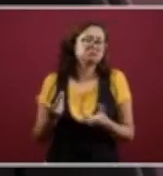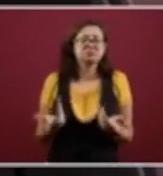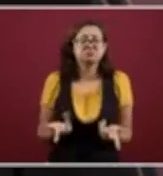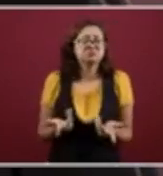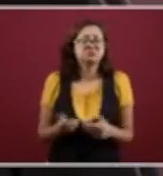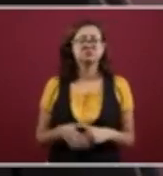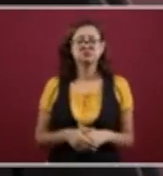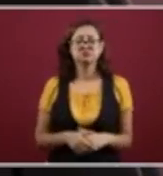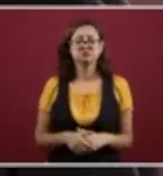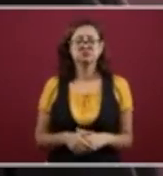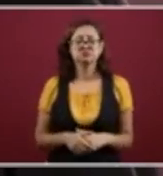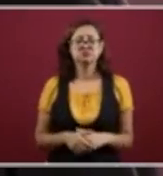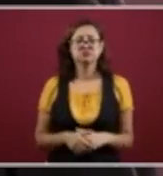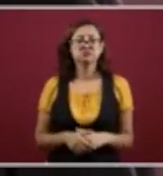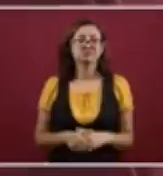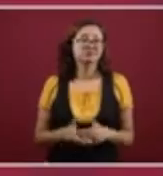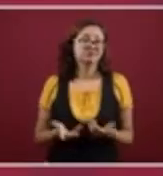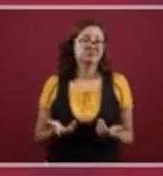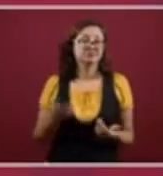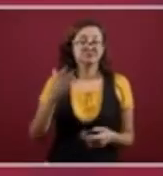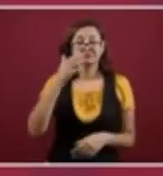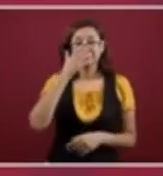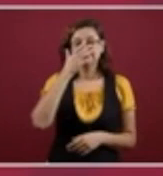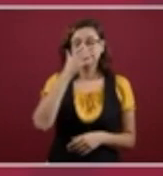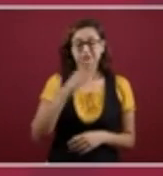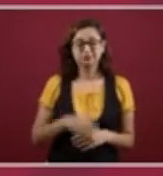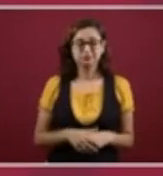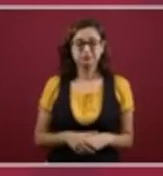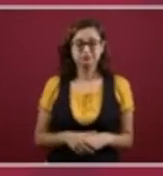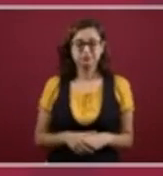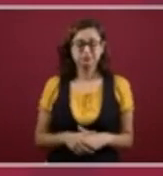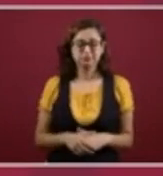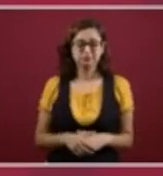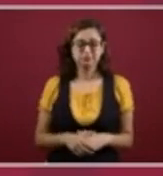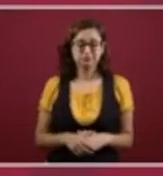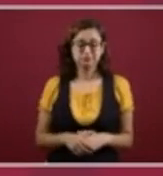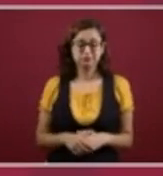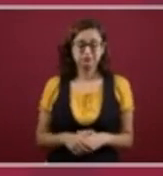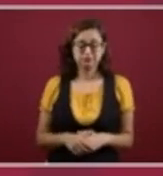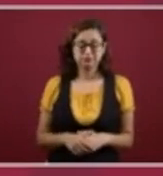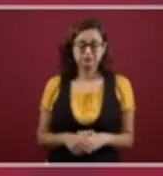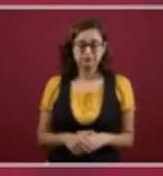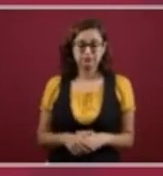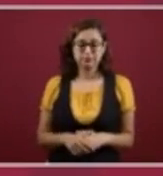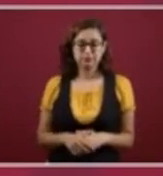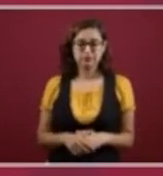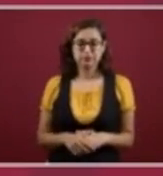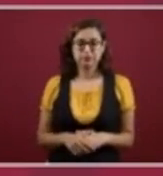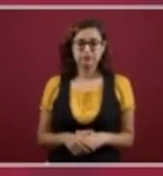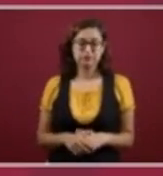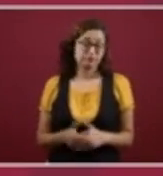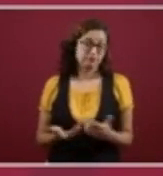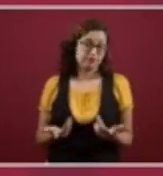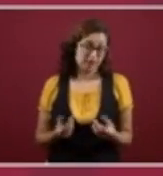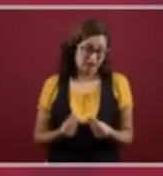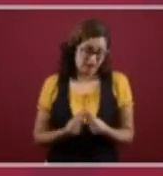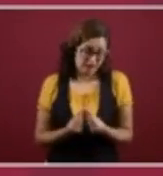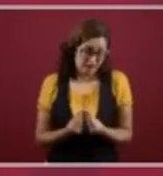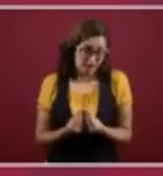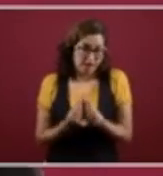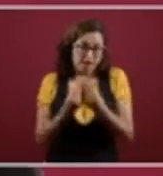Desde luego, se redujo el número de servidores públicos